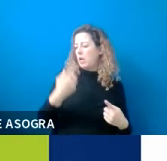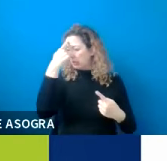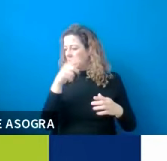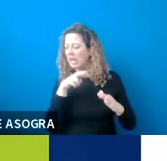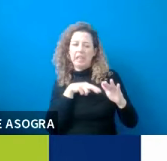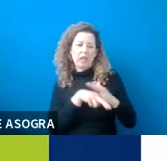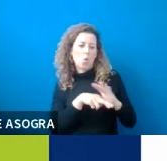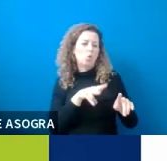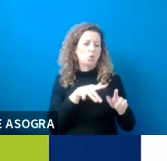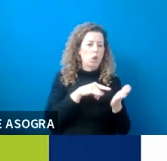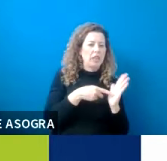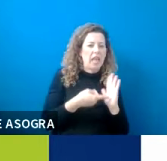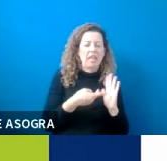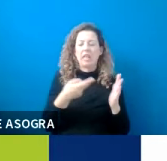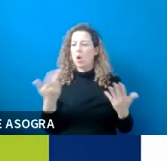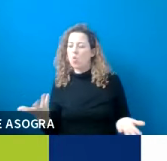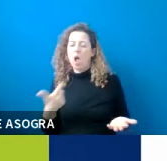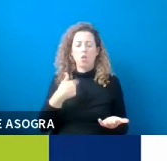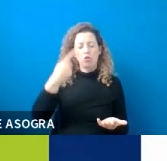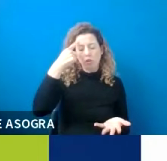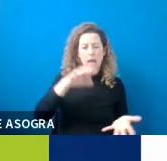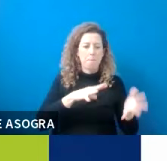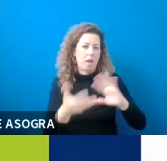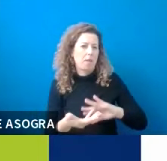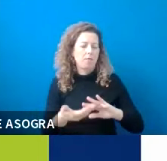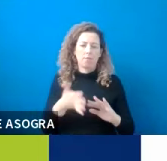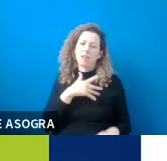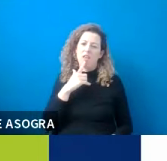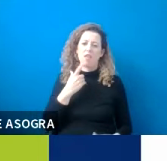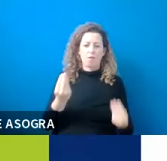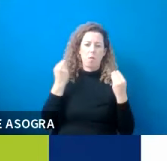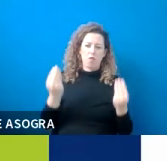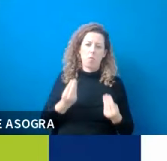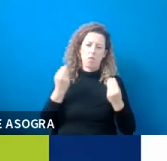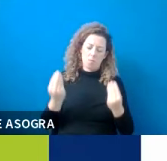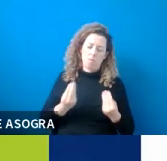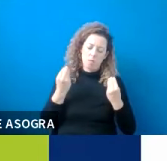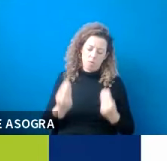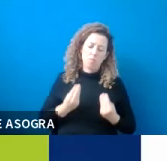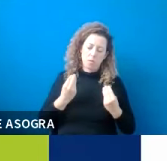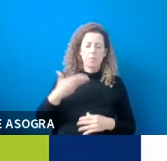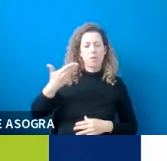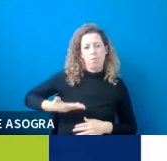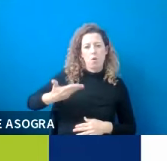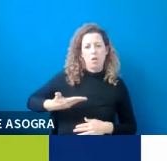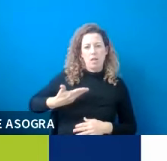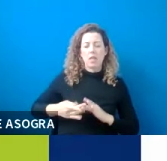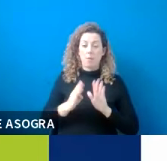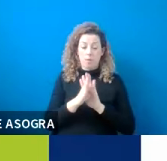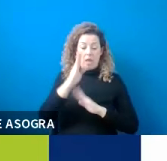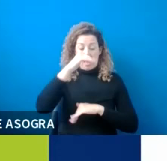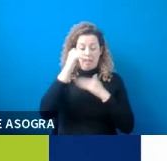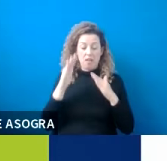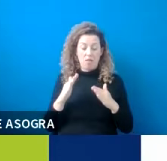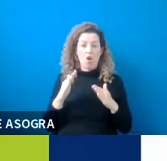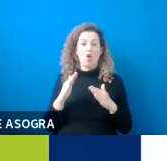implementarlas y todo esto requiere de mucha formación. Entonces, nosotros desde Atención Temprana de